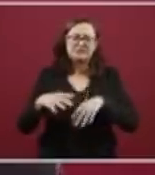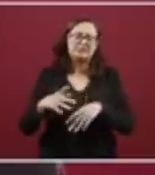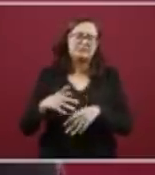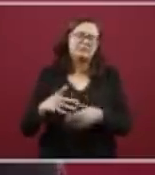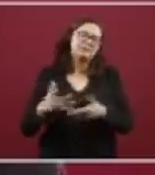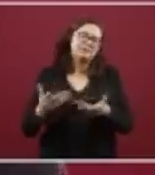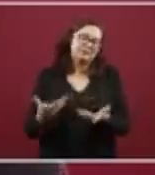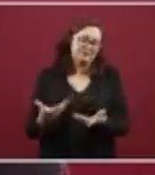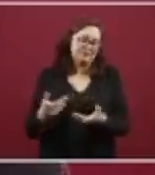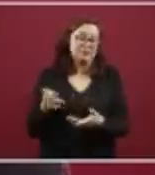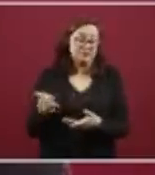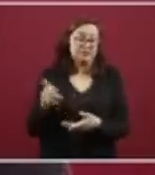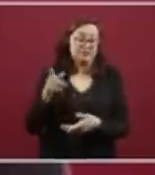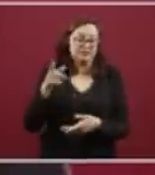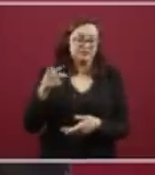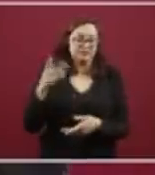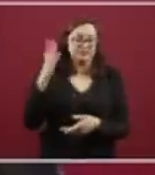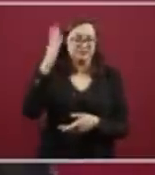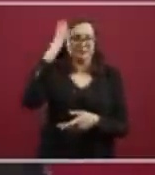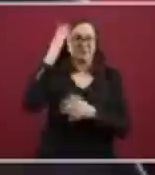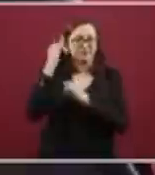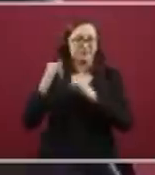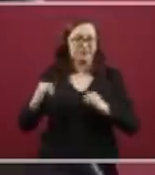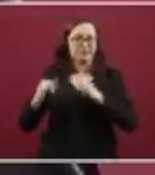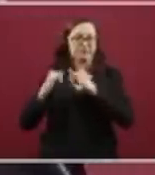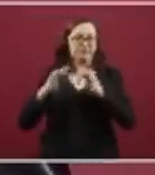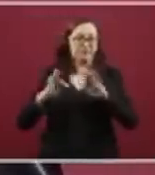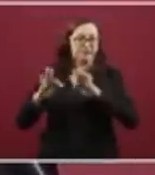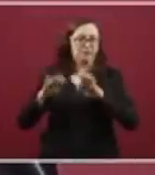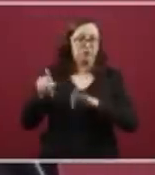responsabilidad de la Secretaría del Trabajo, de